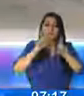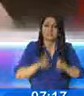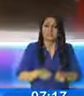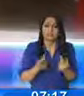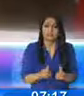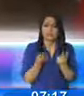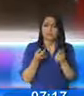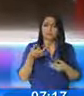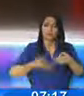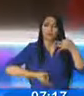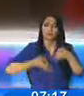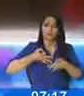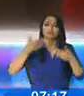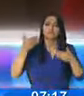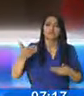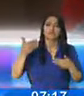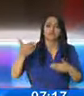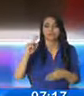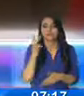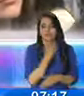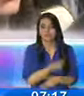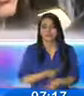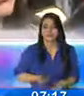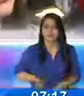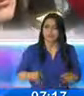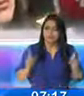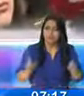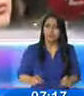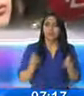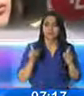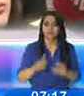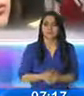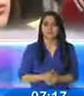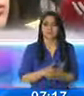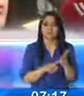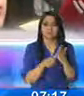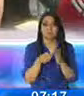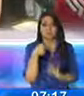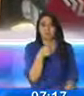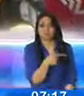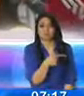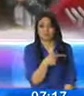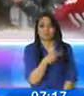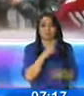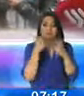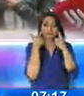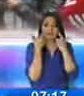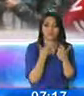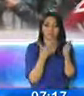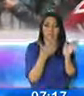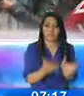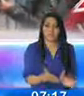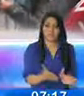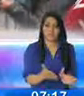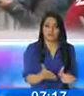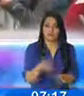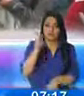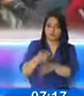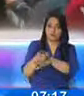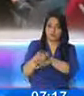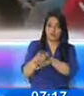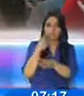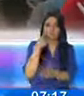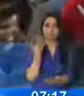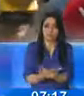retomar el juicio político presidente una vez que el ministro fiscal establezca que estos